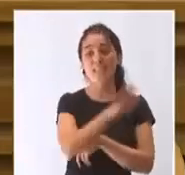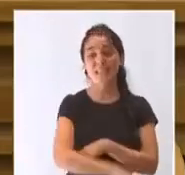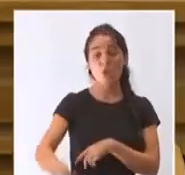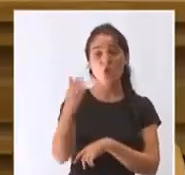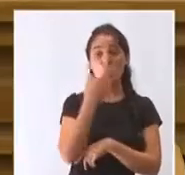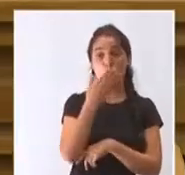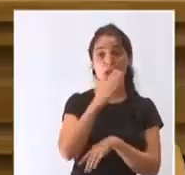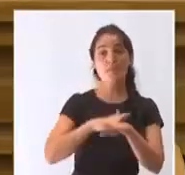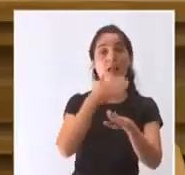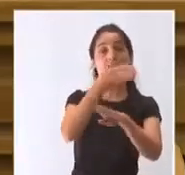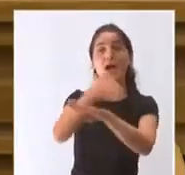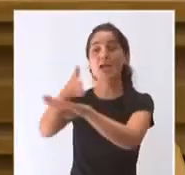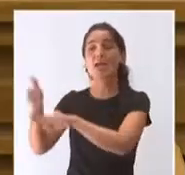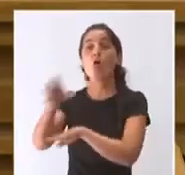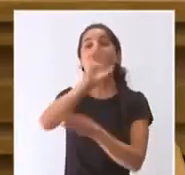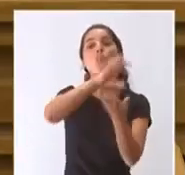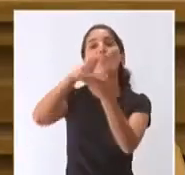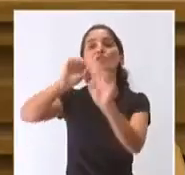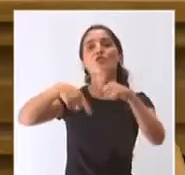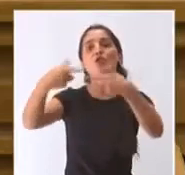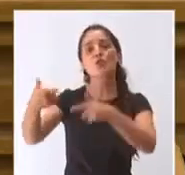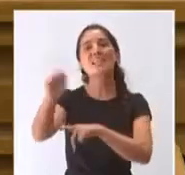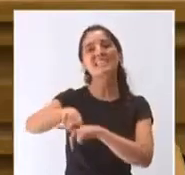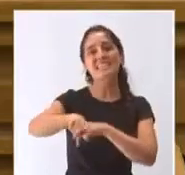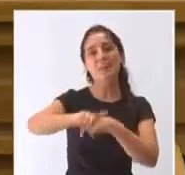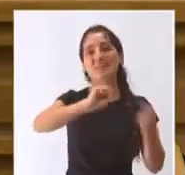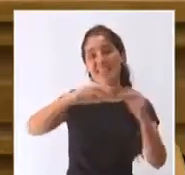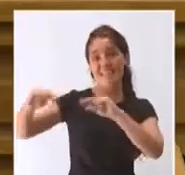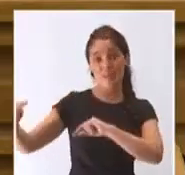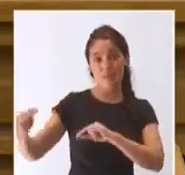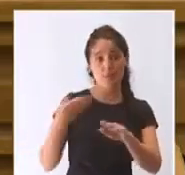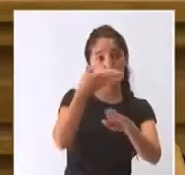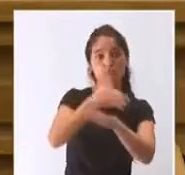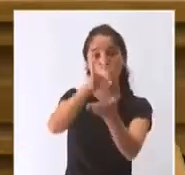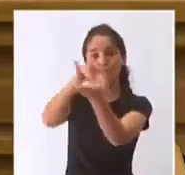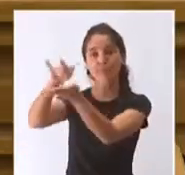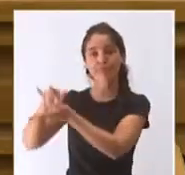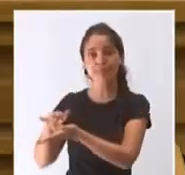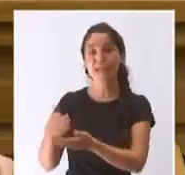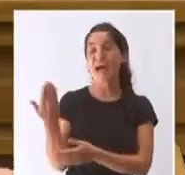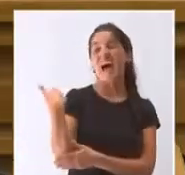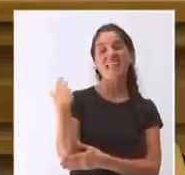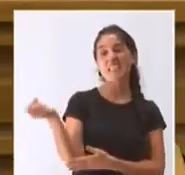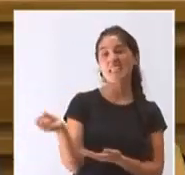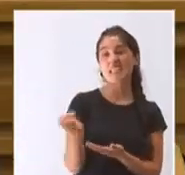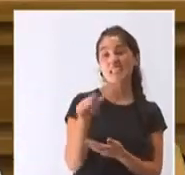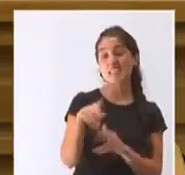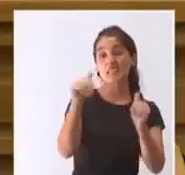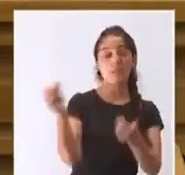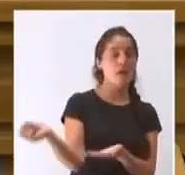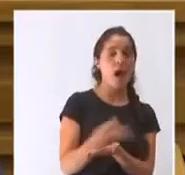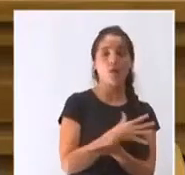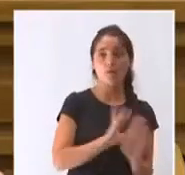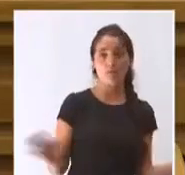les recuerdo que este era un tema que antes nos ahorramos no pagábamos ayudas a los a los centros escolares